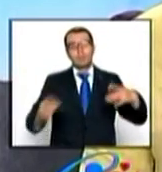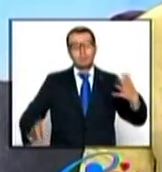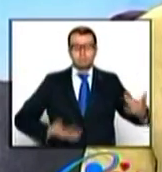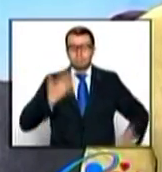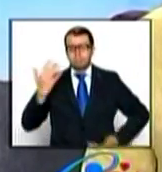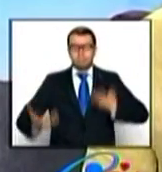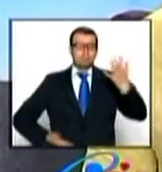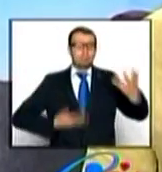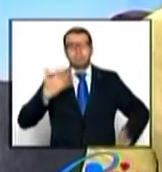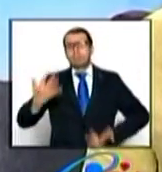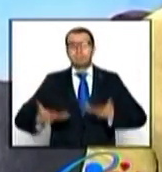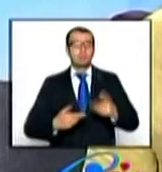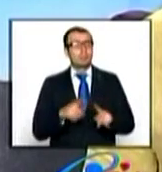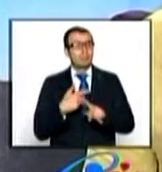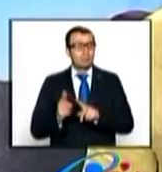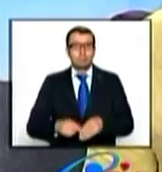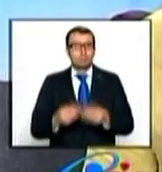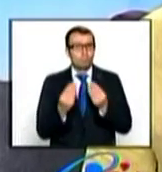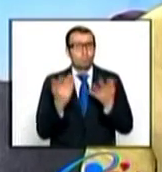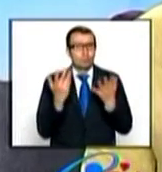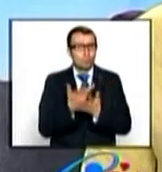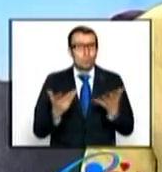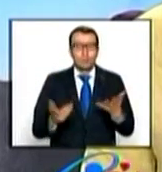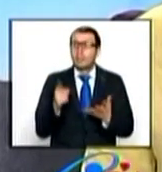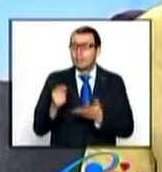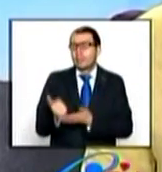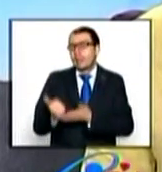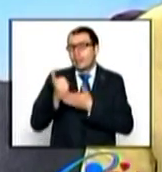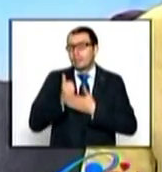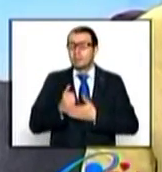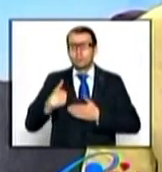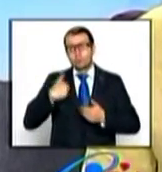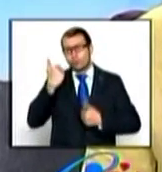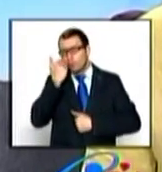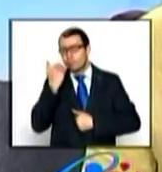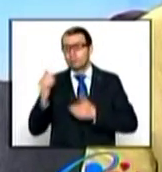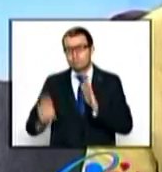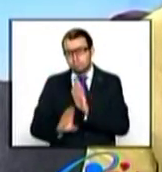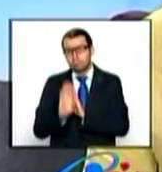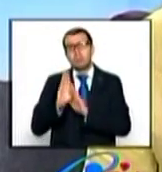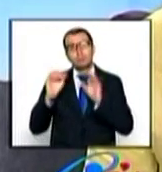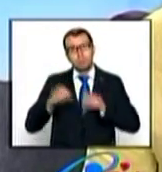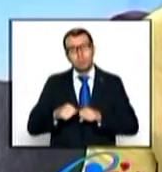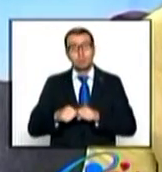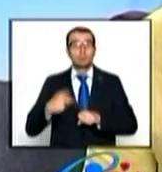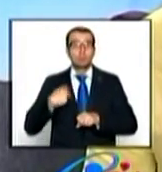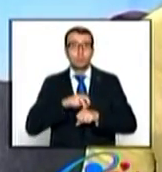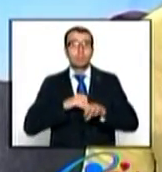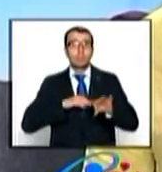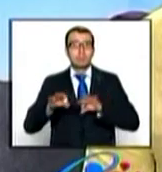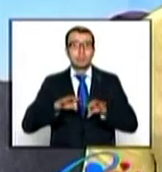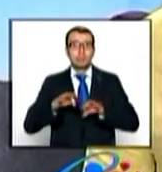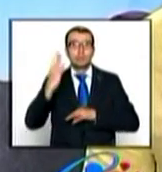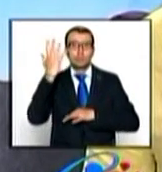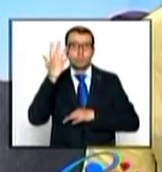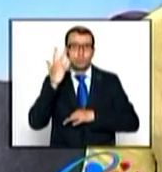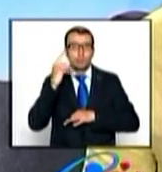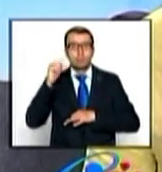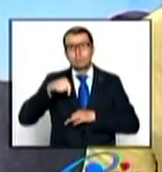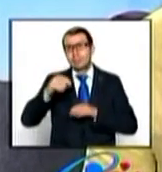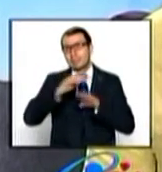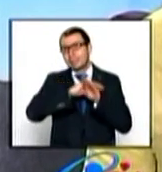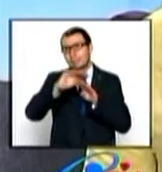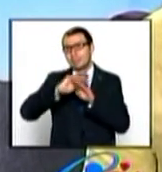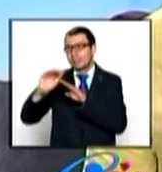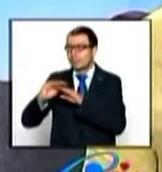tantas cosas que podemos utilizar en el manejo de la enfermedad y nosotros tratamos de contarles día a día a todos ustedes con nuestros invitados.